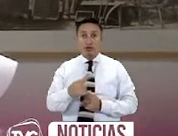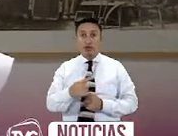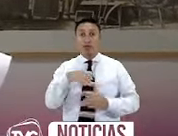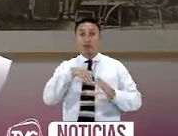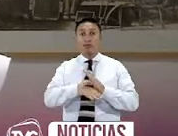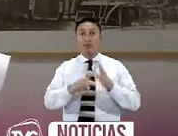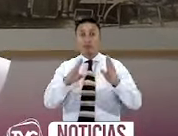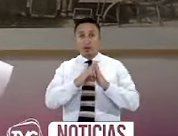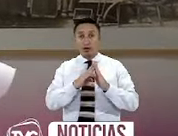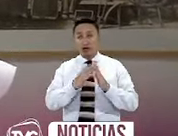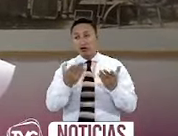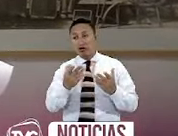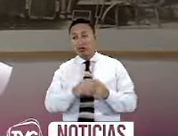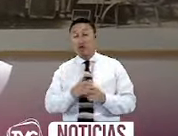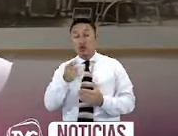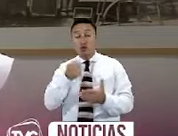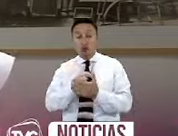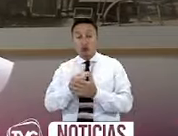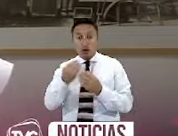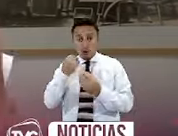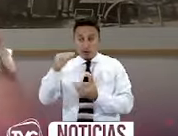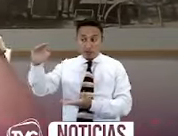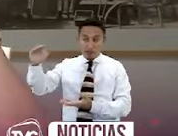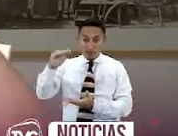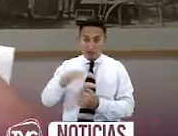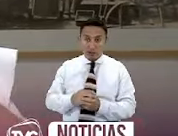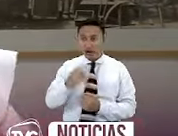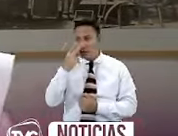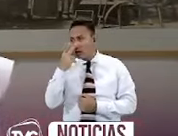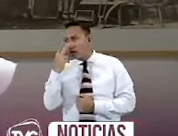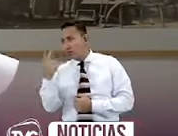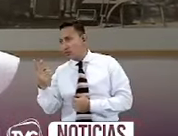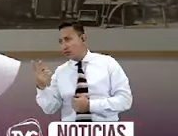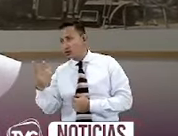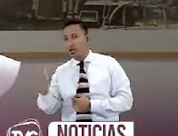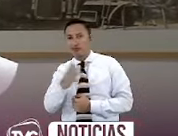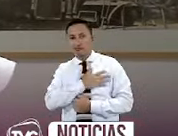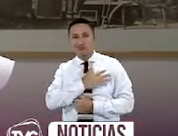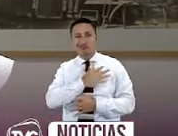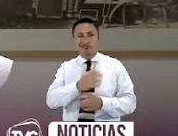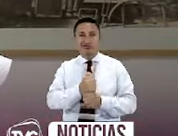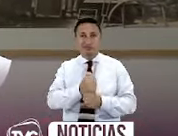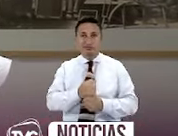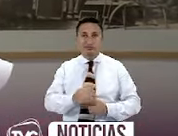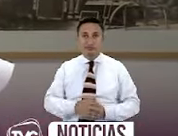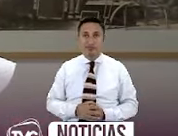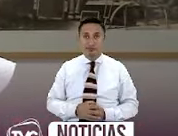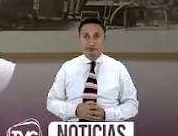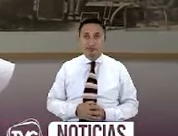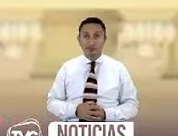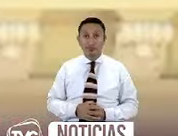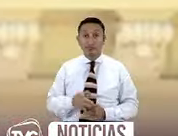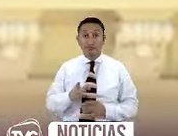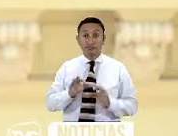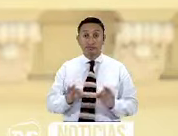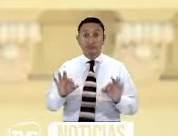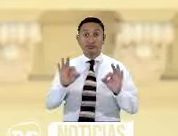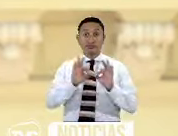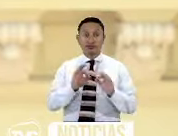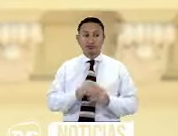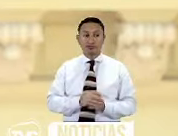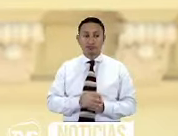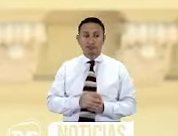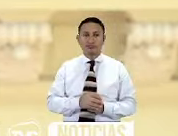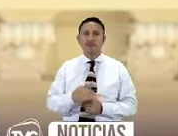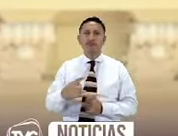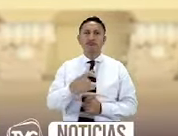o cuando traemos comida por delivery nos sintamos seguros. Entonces esto es lo fundamental. Esto en sintonía a lo